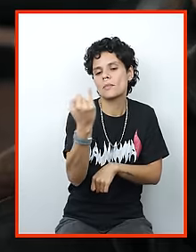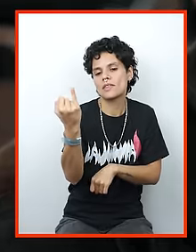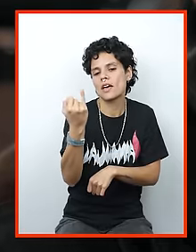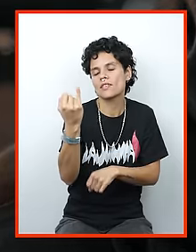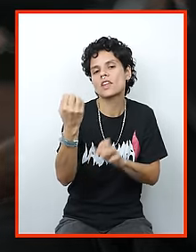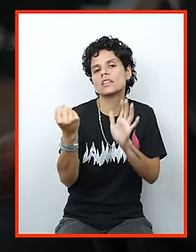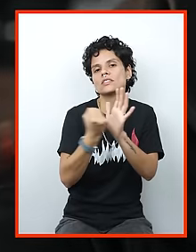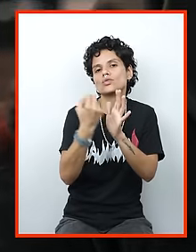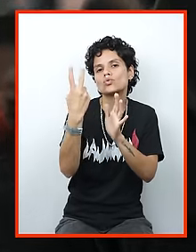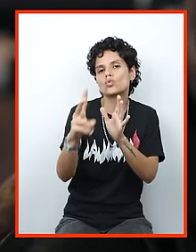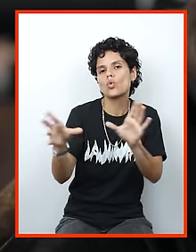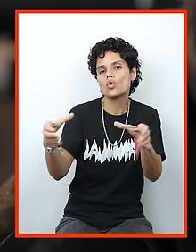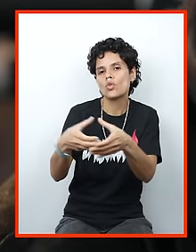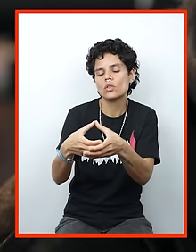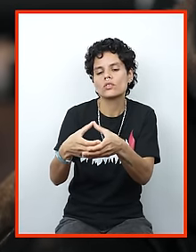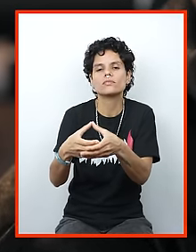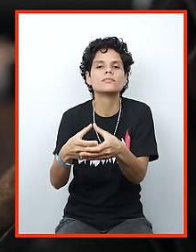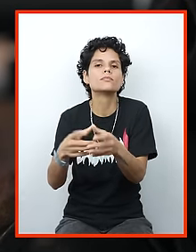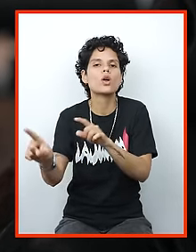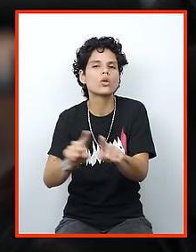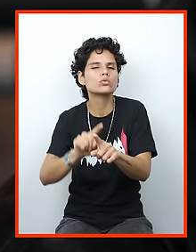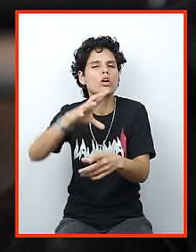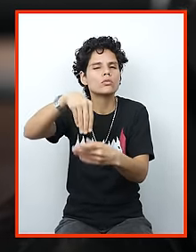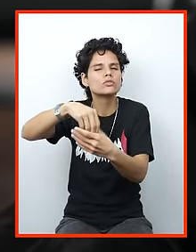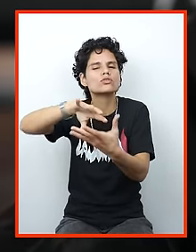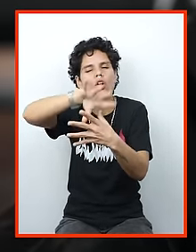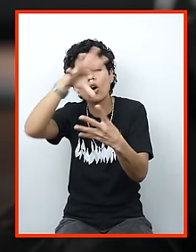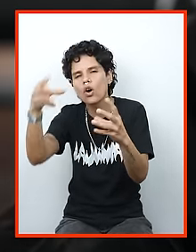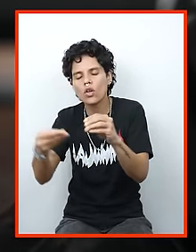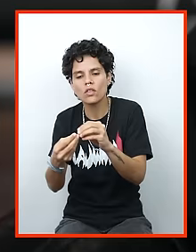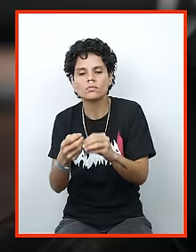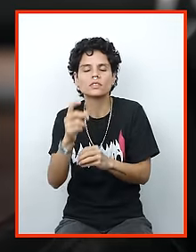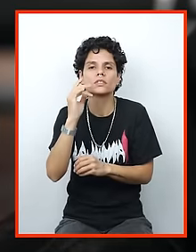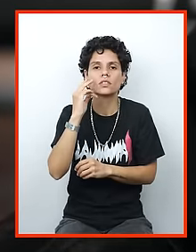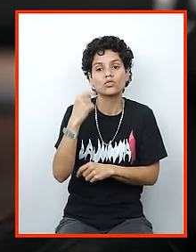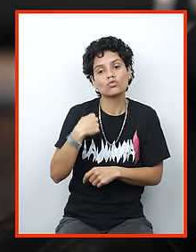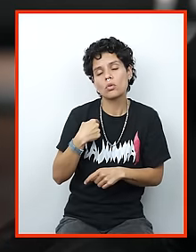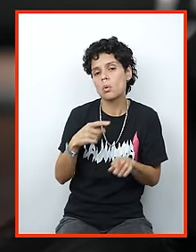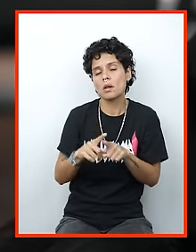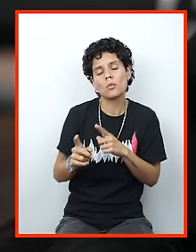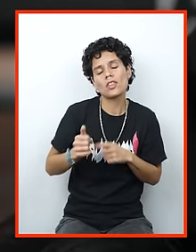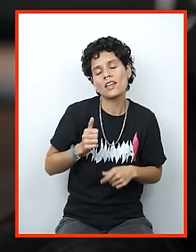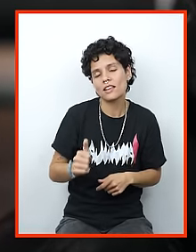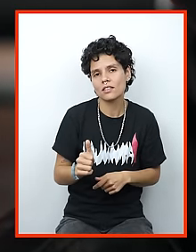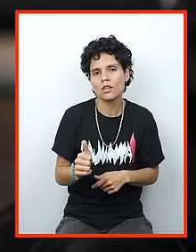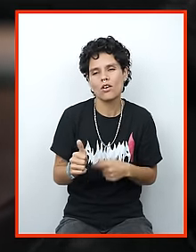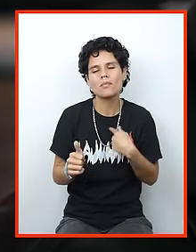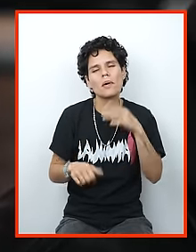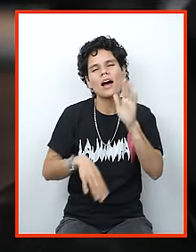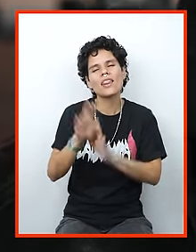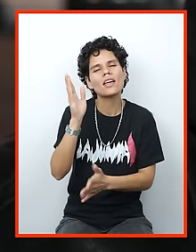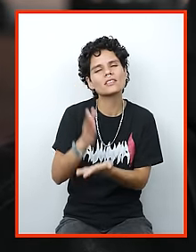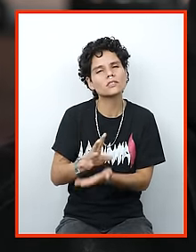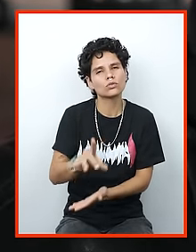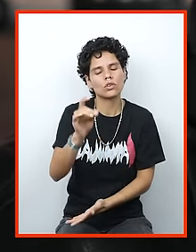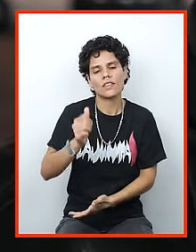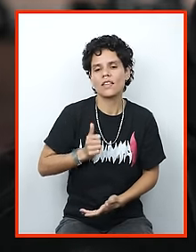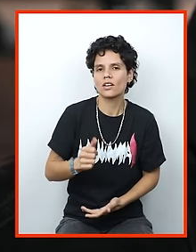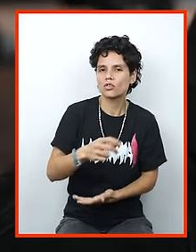¿Cómo? Claro, es que al final tenés como el control creativo de todo. O sea, yo soy mi director creativo, con el Seba que igual me ayuda,